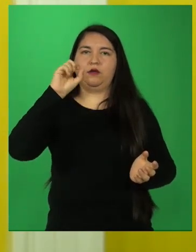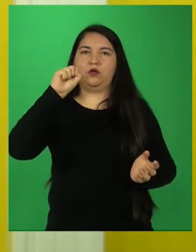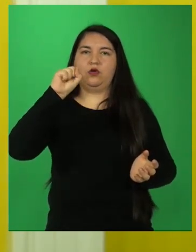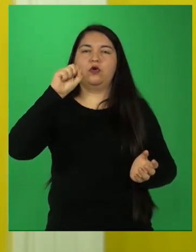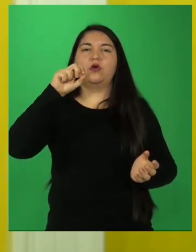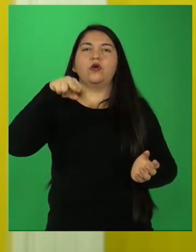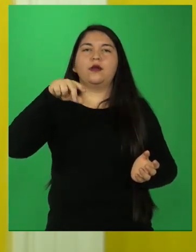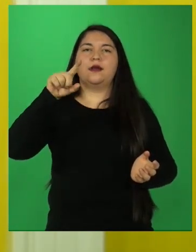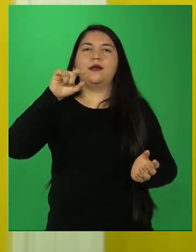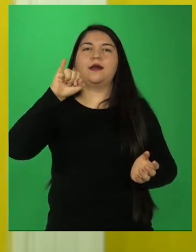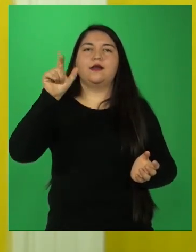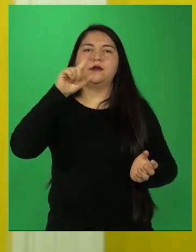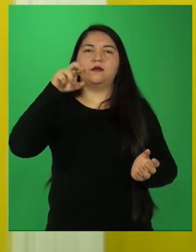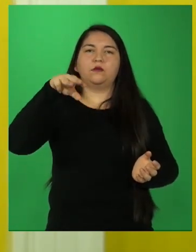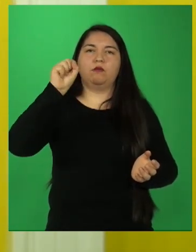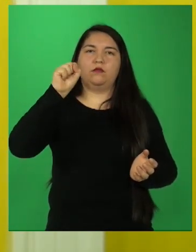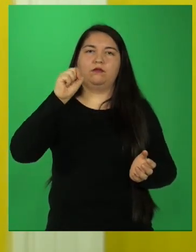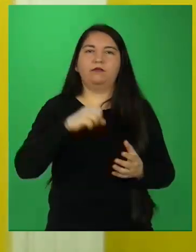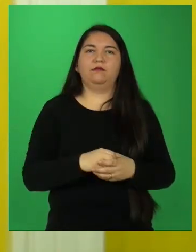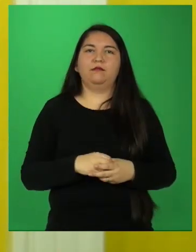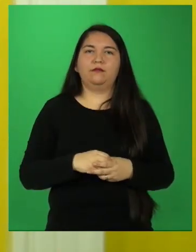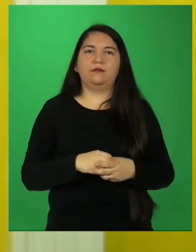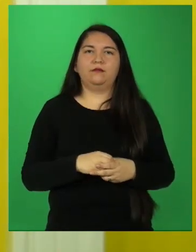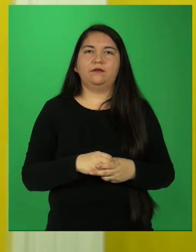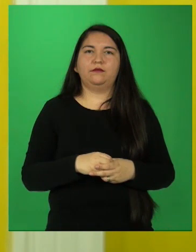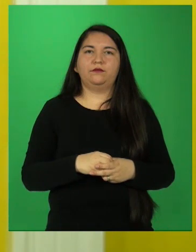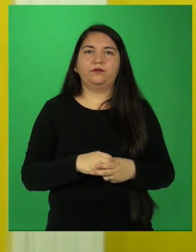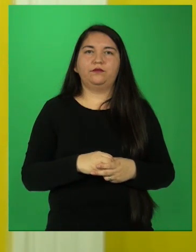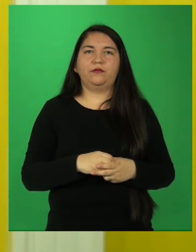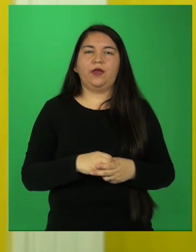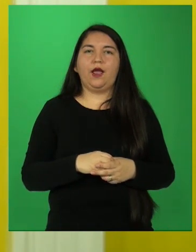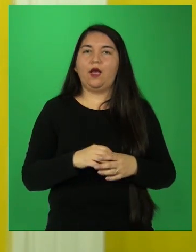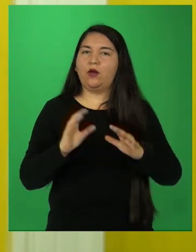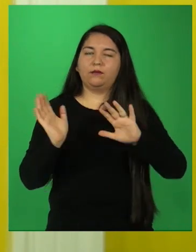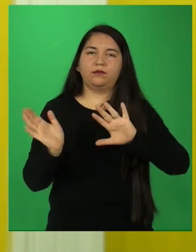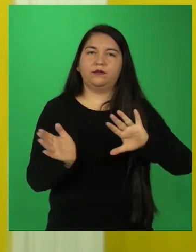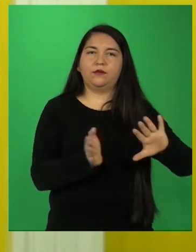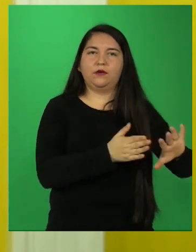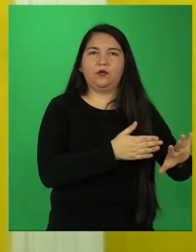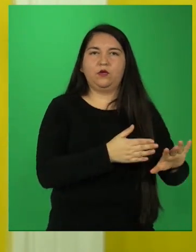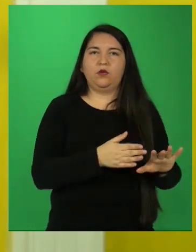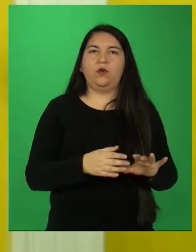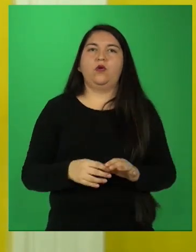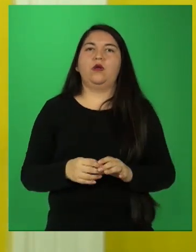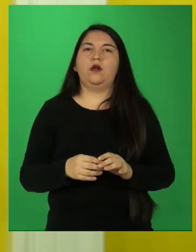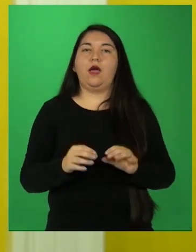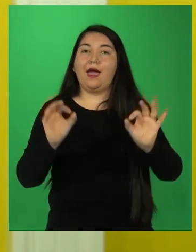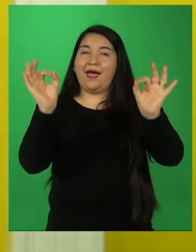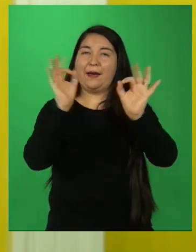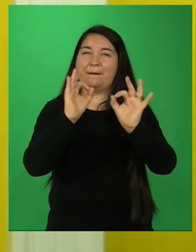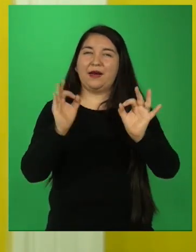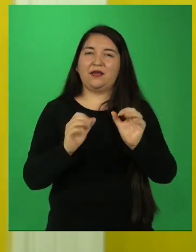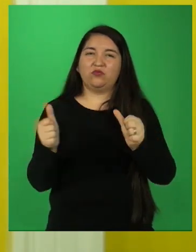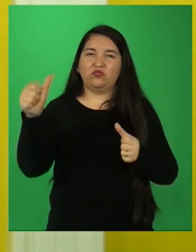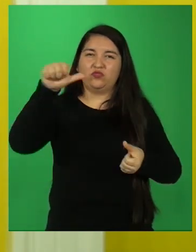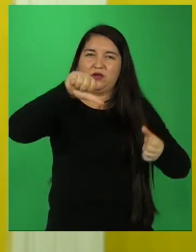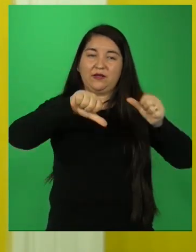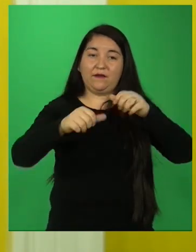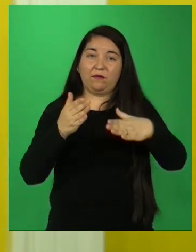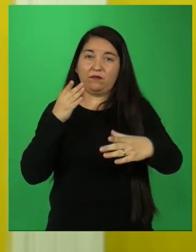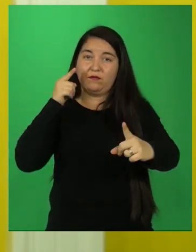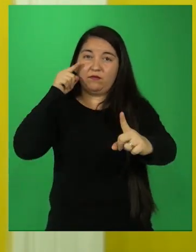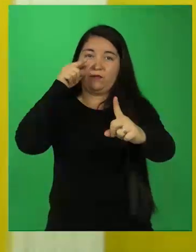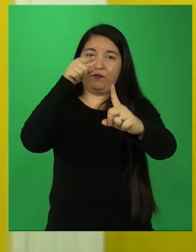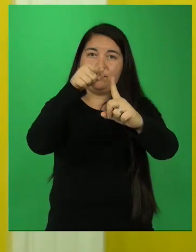Luego tenemos una explicación científica, o mejor dicho, hacia una explicación científica. ¿Por qué hacia